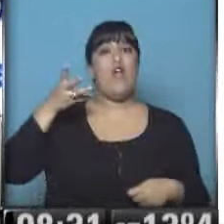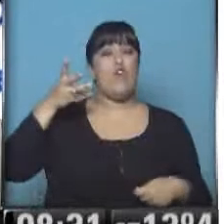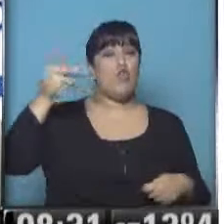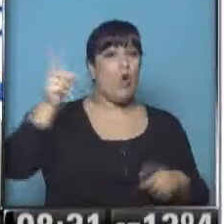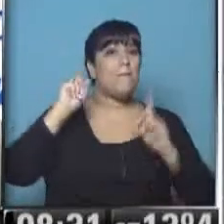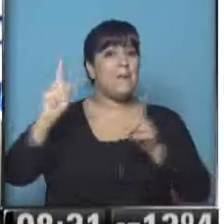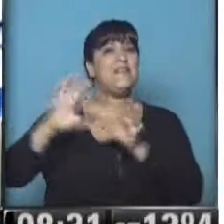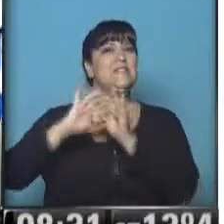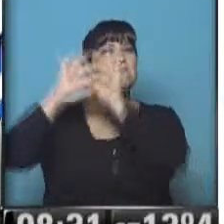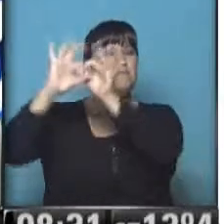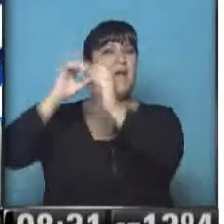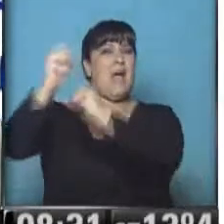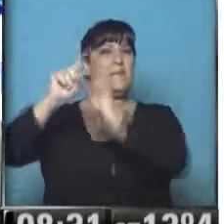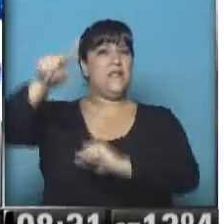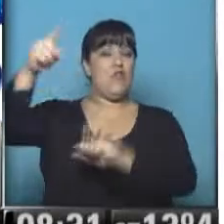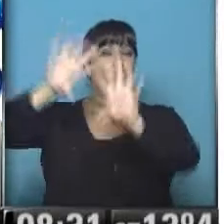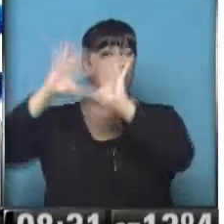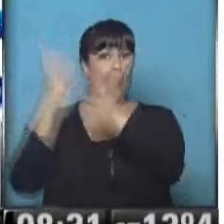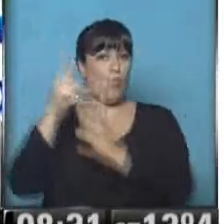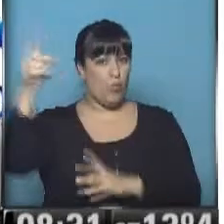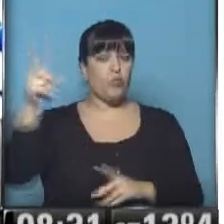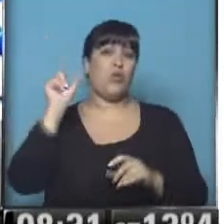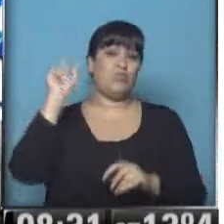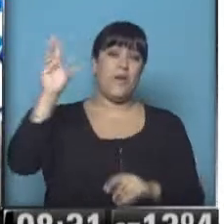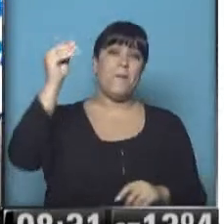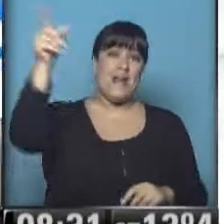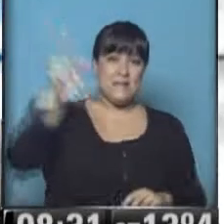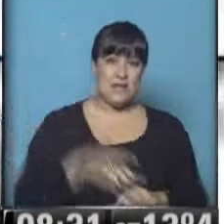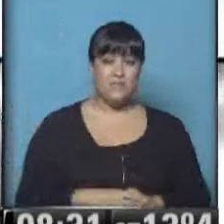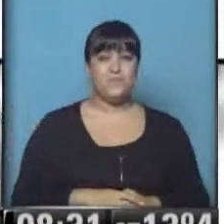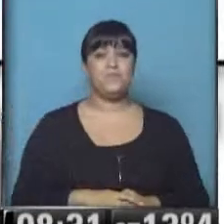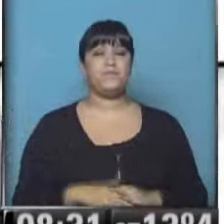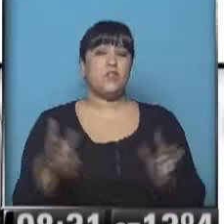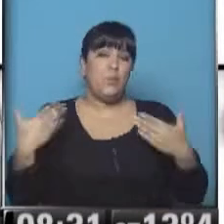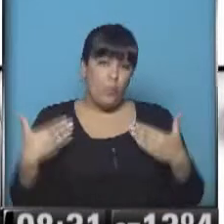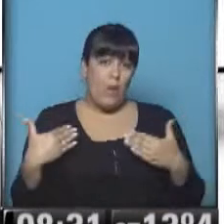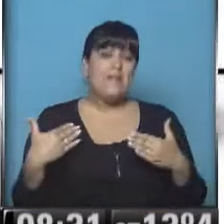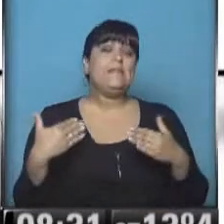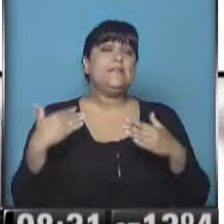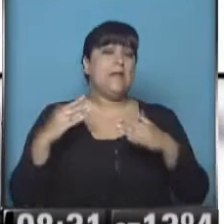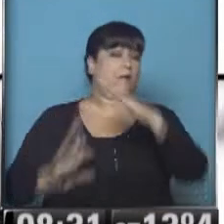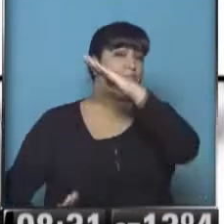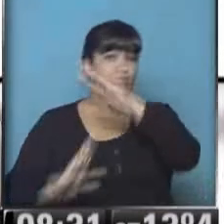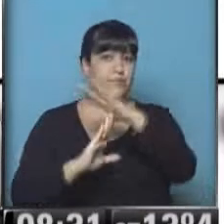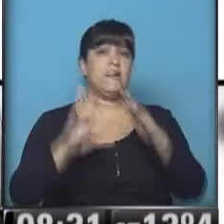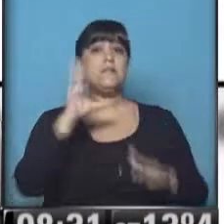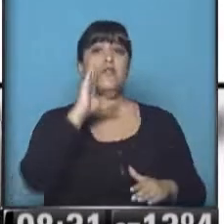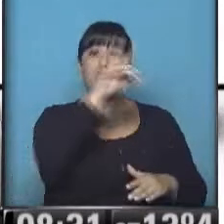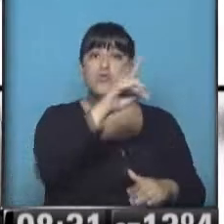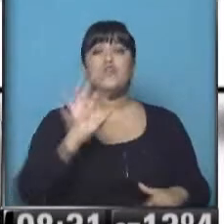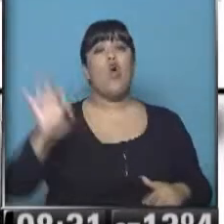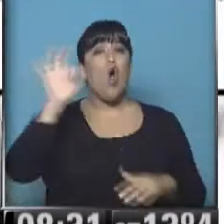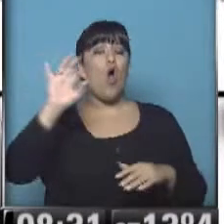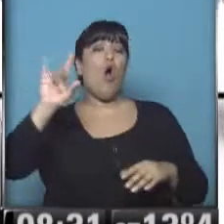misma empresa en otra parte del mundo esta casa para hacer en este caso brasil podría hacer en su casa matriz en eeuu una